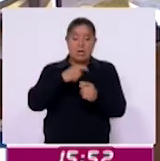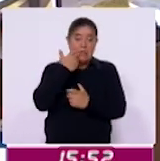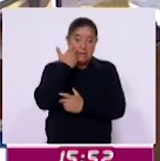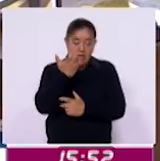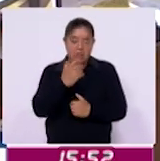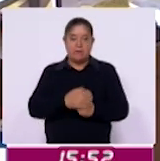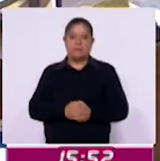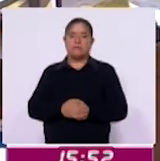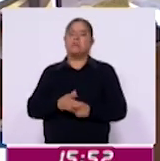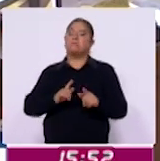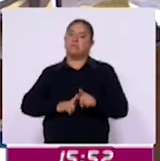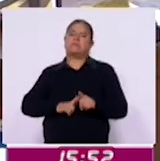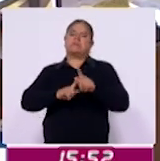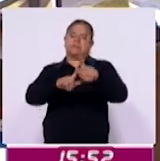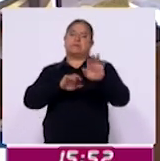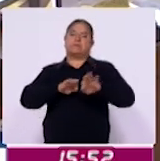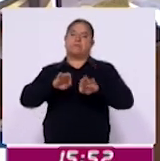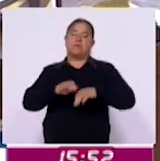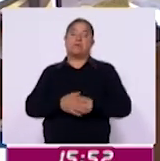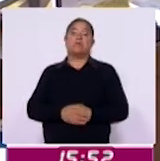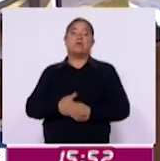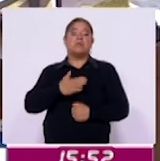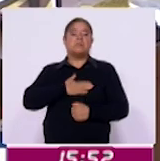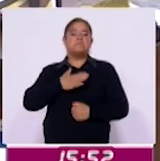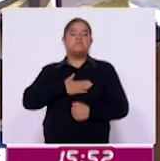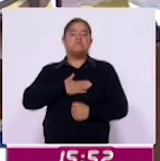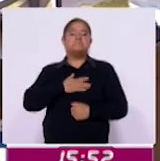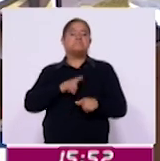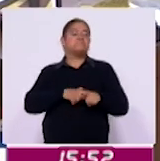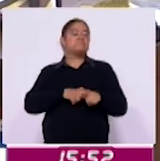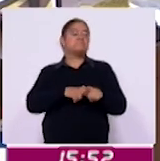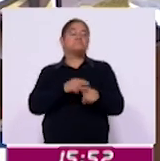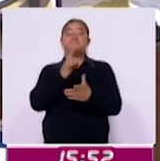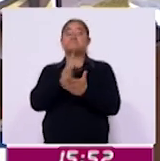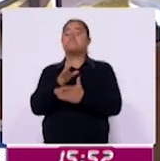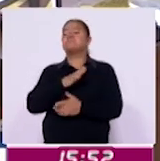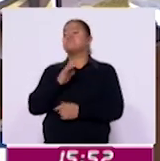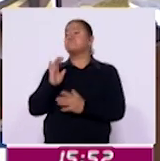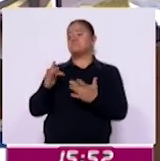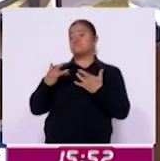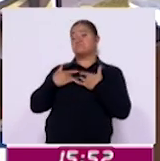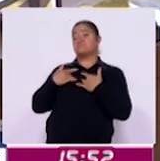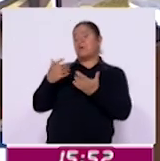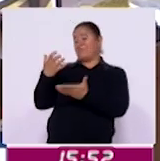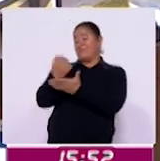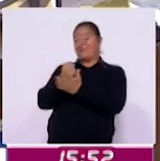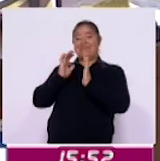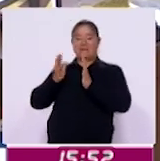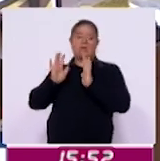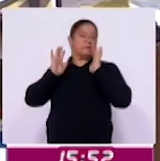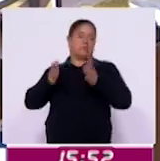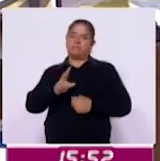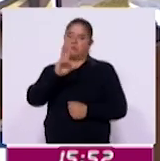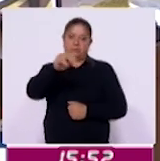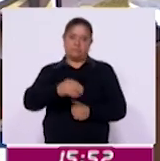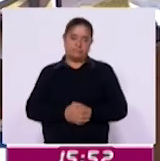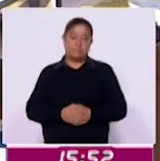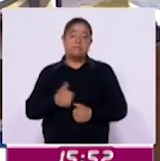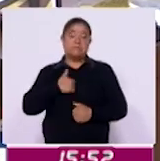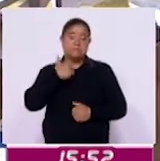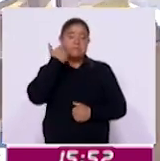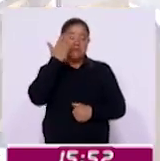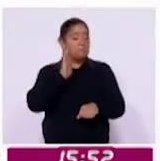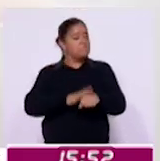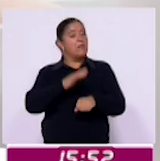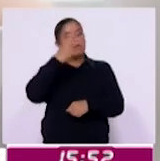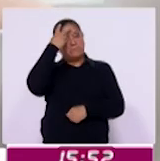que vamos a seguir trabajando. Nosotros no vamos a mantenernos solamente en la postura de que ya tenemos el premio y hasta ahí quedó. Deseamos hacer más por